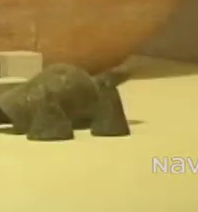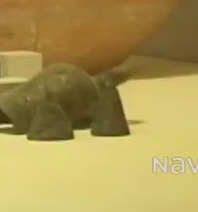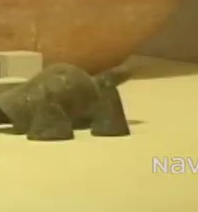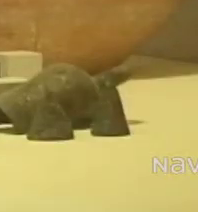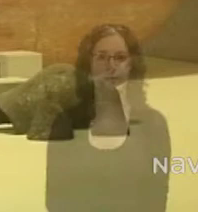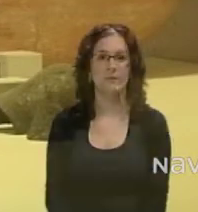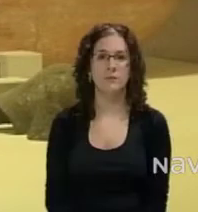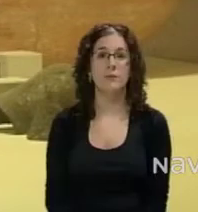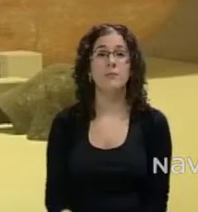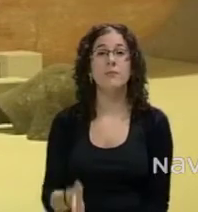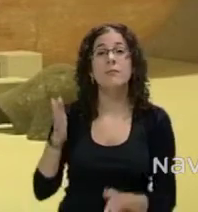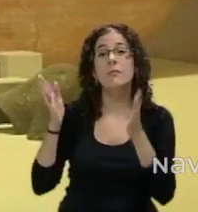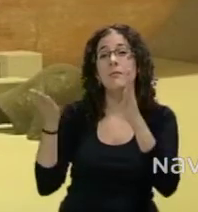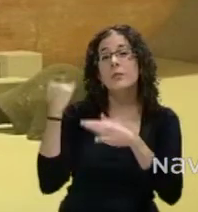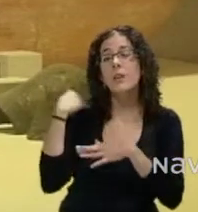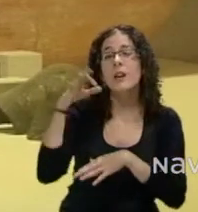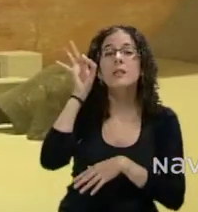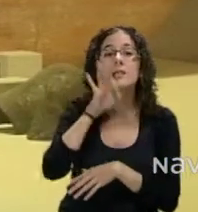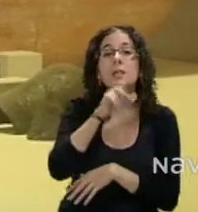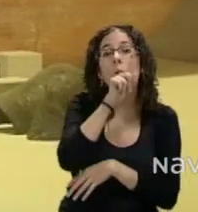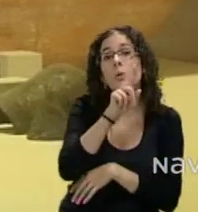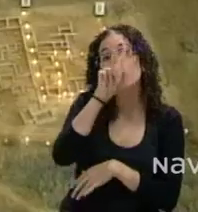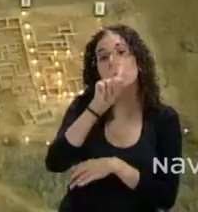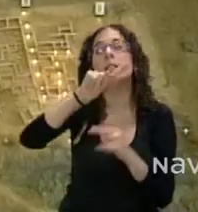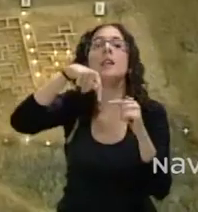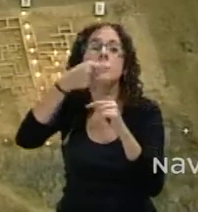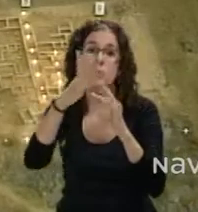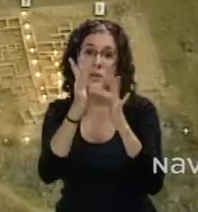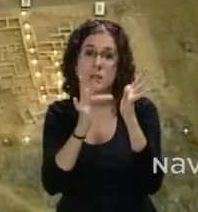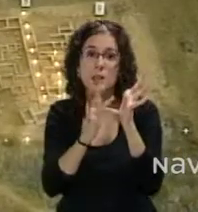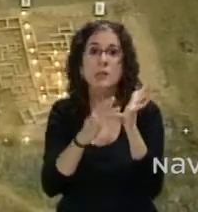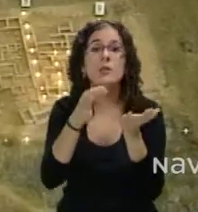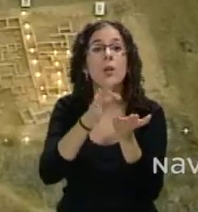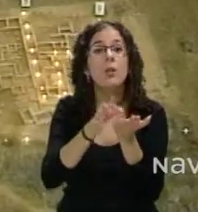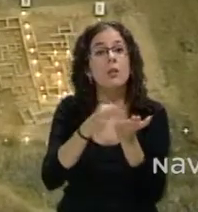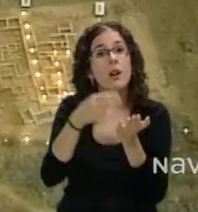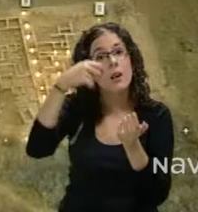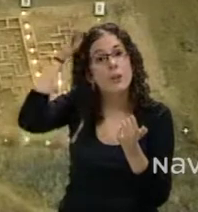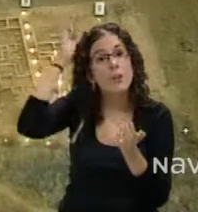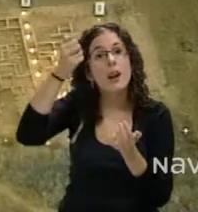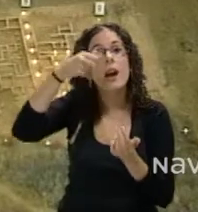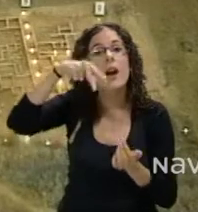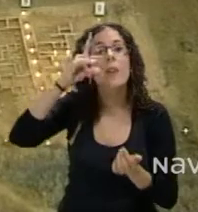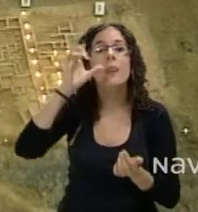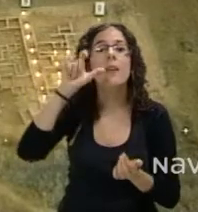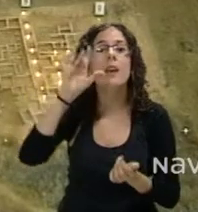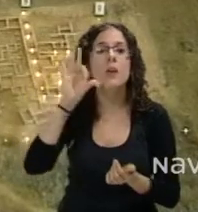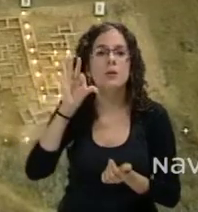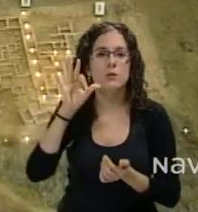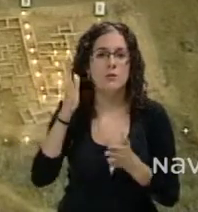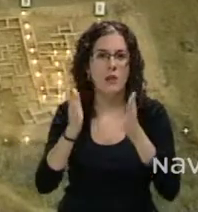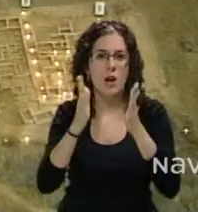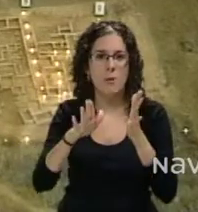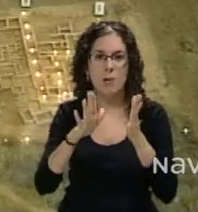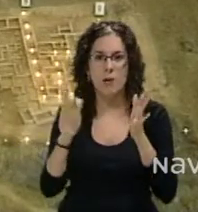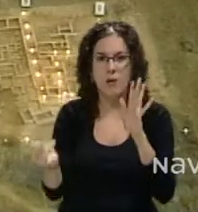Fue allá por los siglos I y II después de Cristo cuando la ciudad romana de Andelos vivió su máximo esplendor, alcanzando la condición